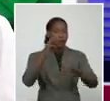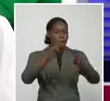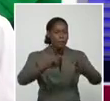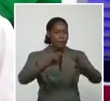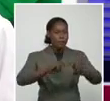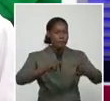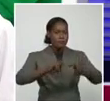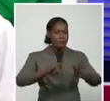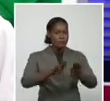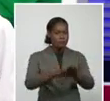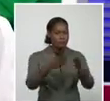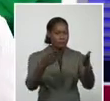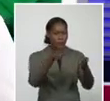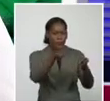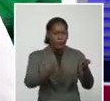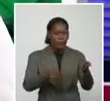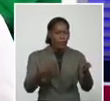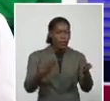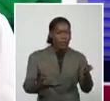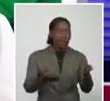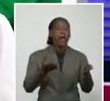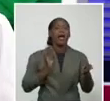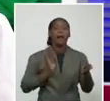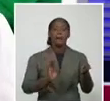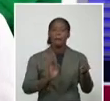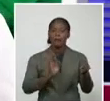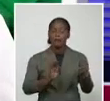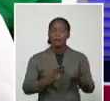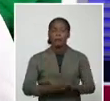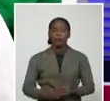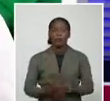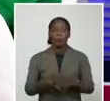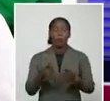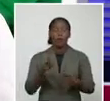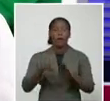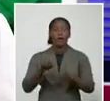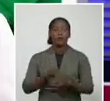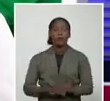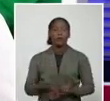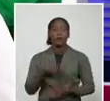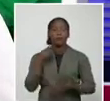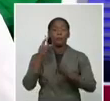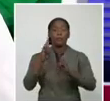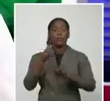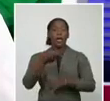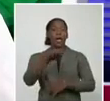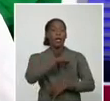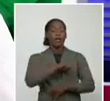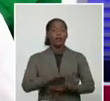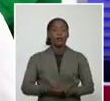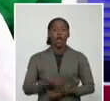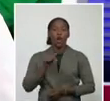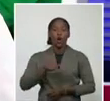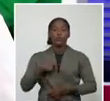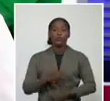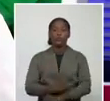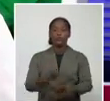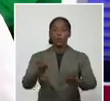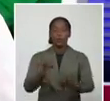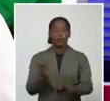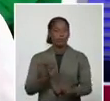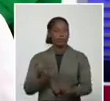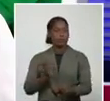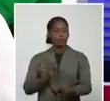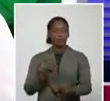que murió ayer, ya hoy sale, sino que se van informando. Y de verdad que todo nuestro